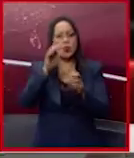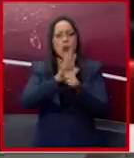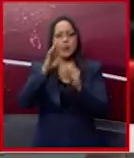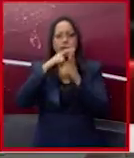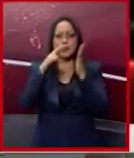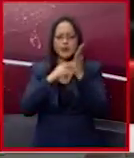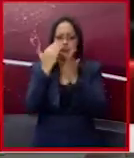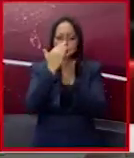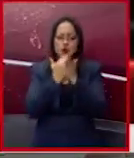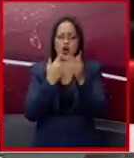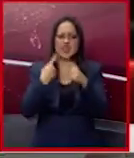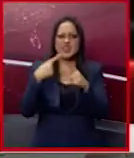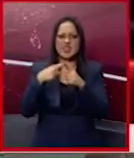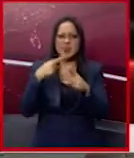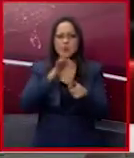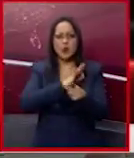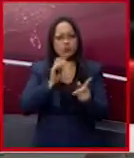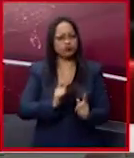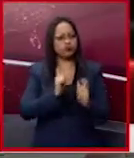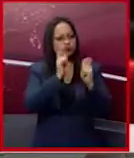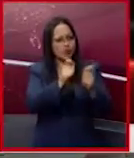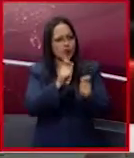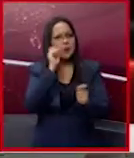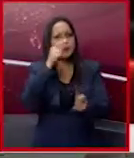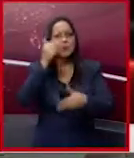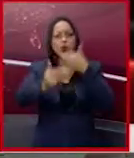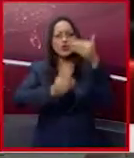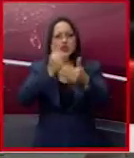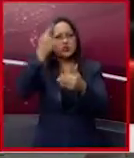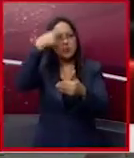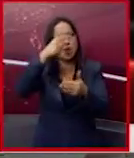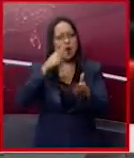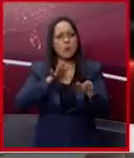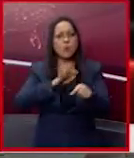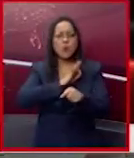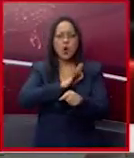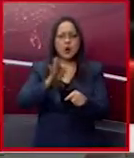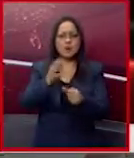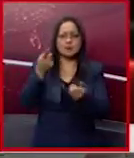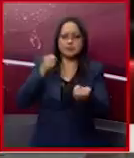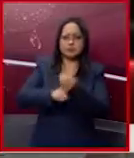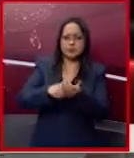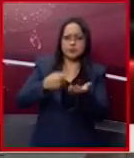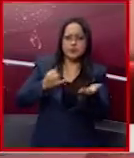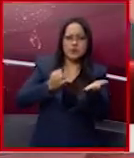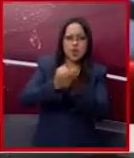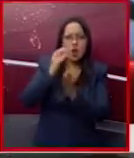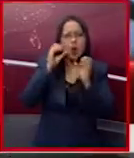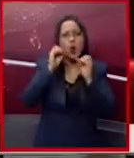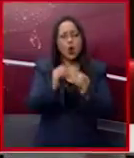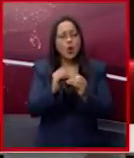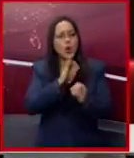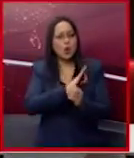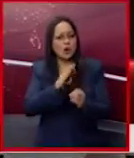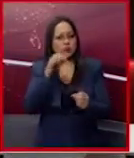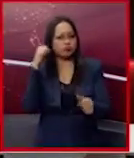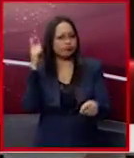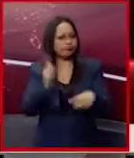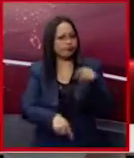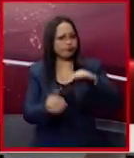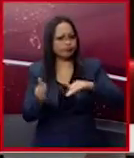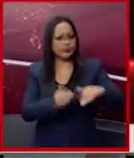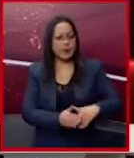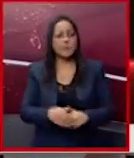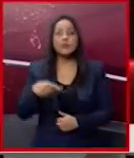ser Contralor General, así como los procesos para su ratificación y destitución. Miren, la vida